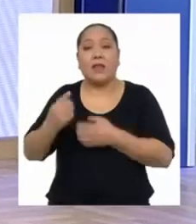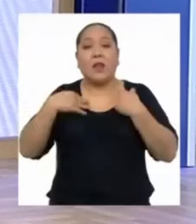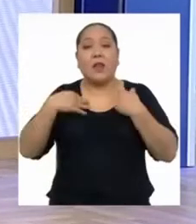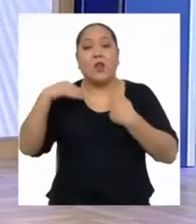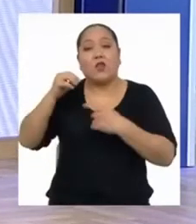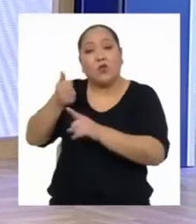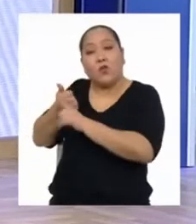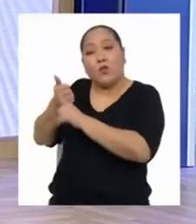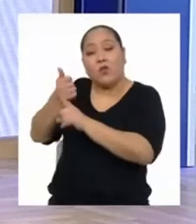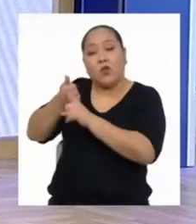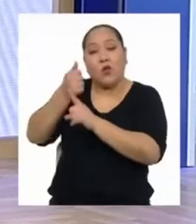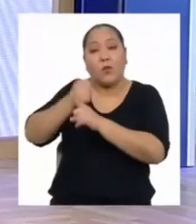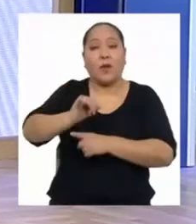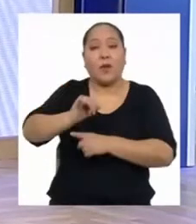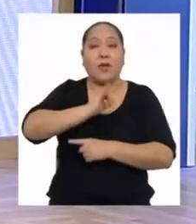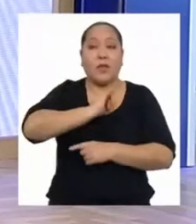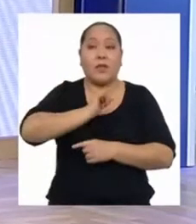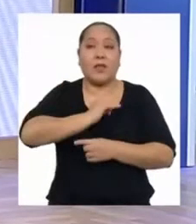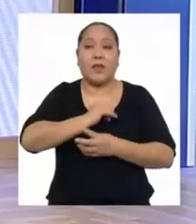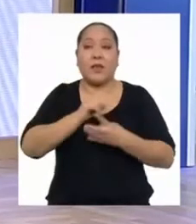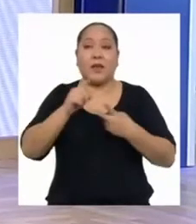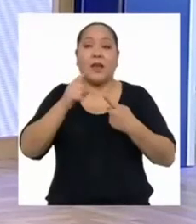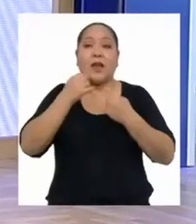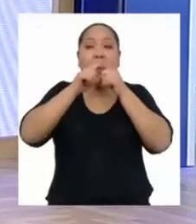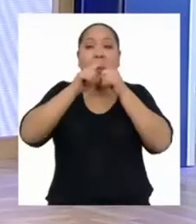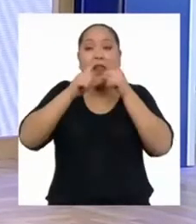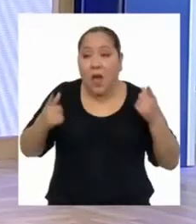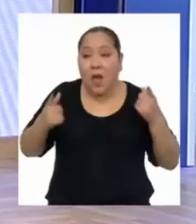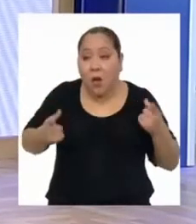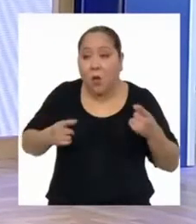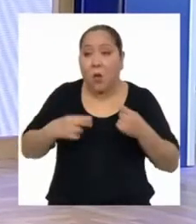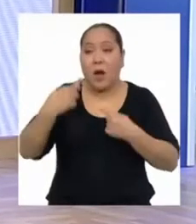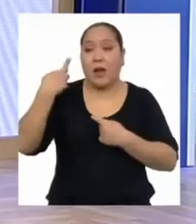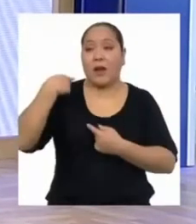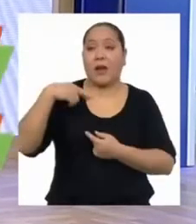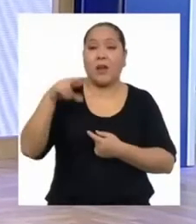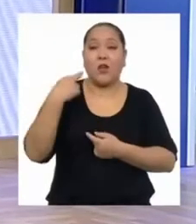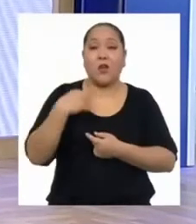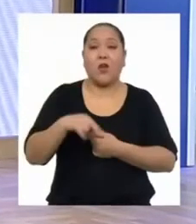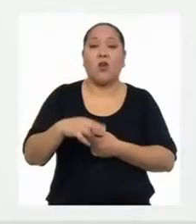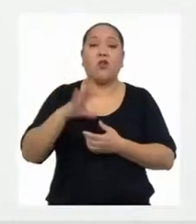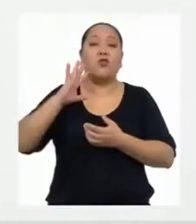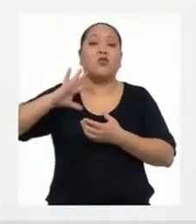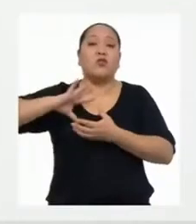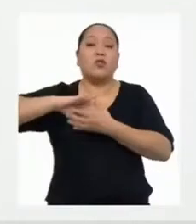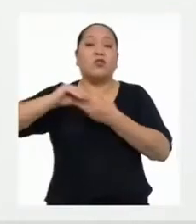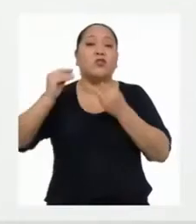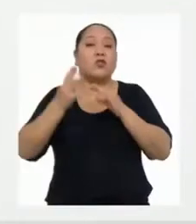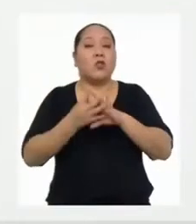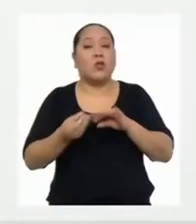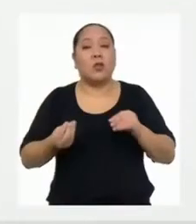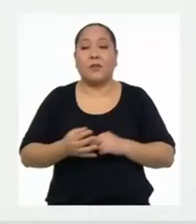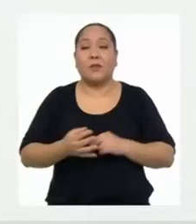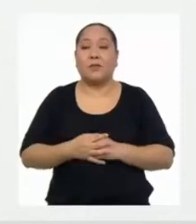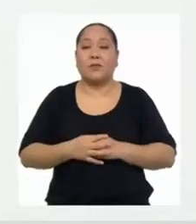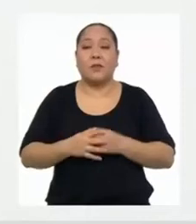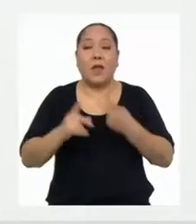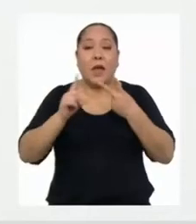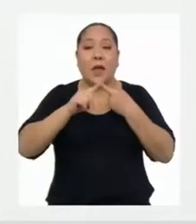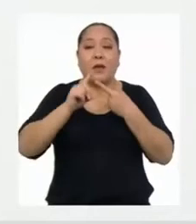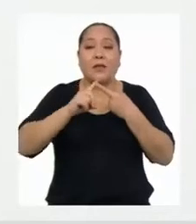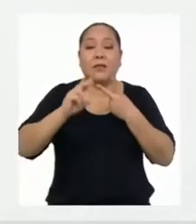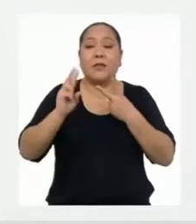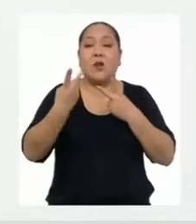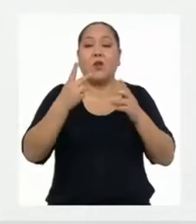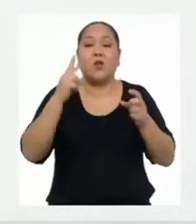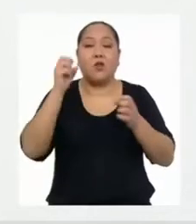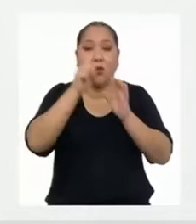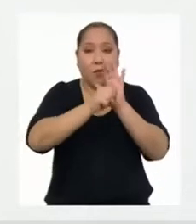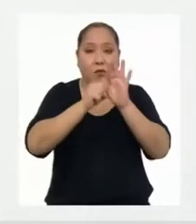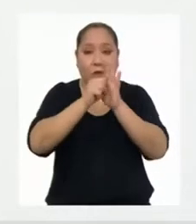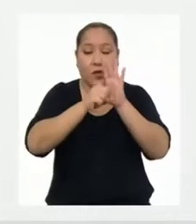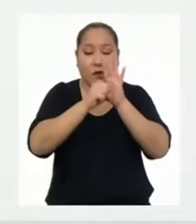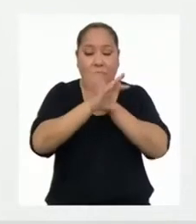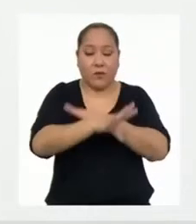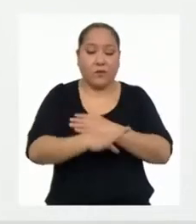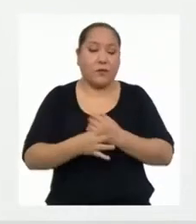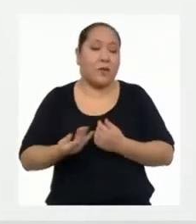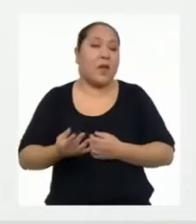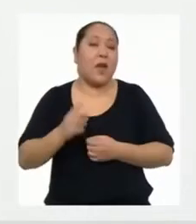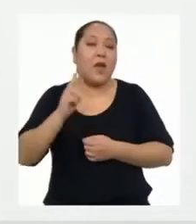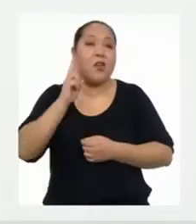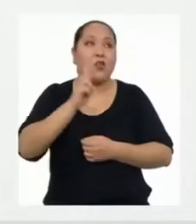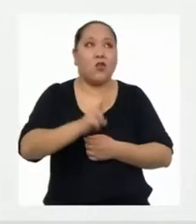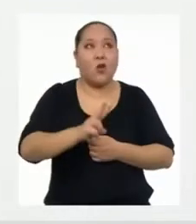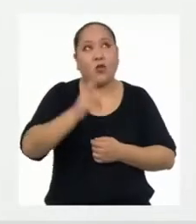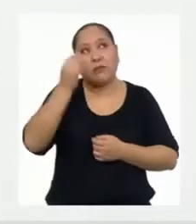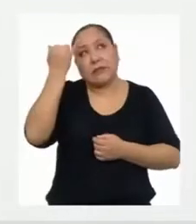elementos básicos son su lengua, su religión y su historia. Idea 2. Existen dos posibles